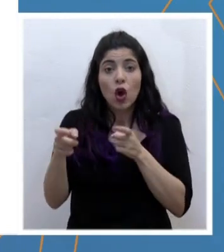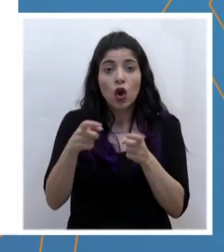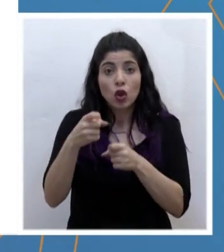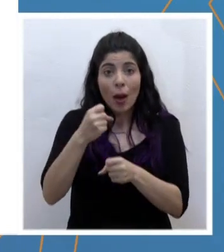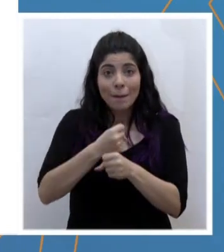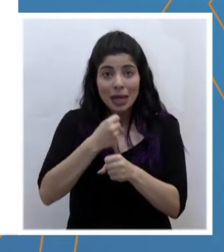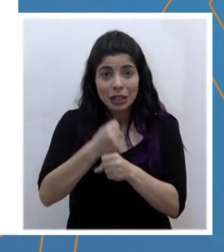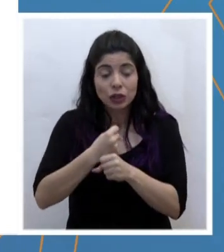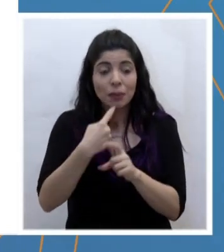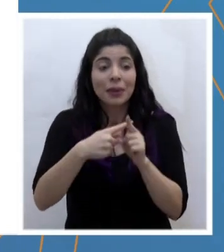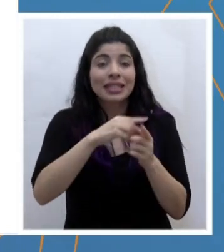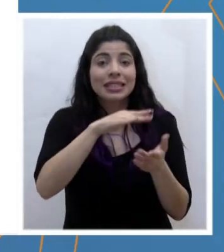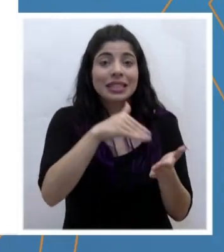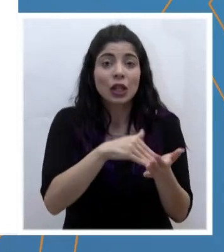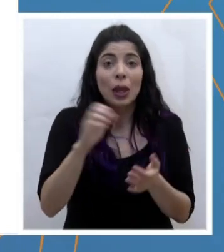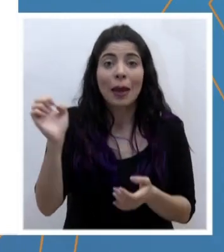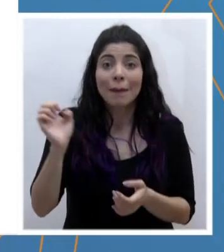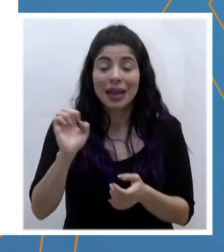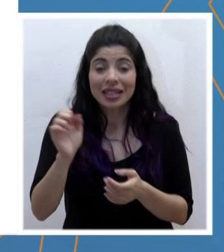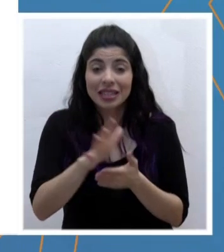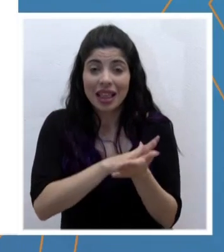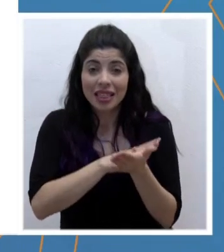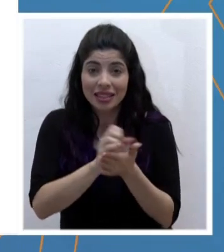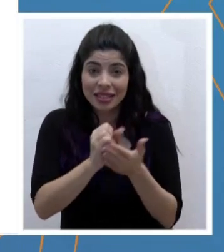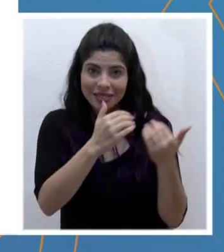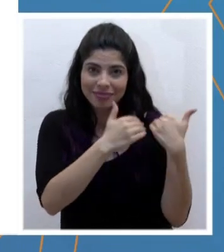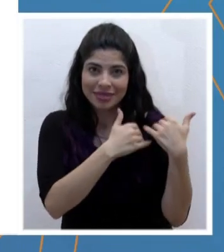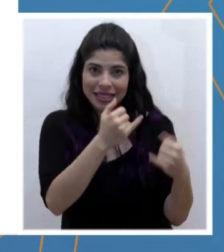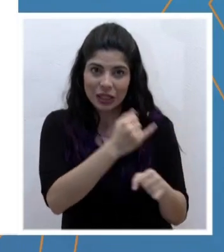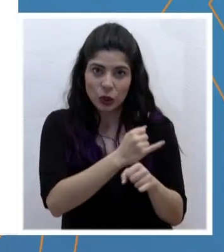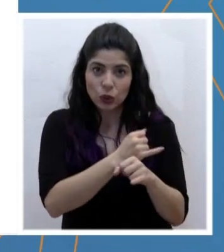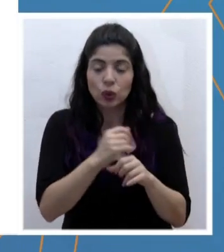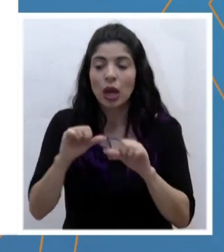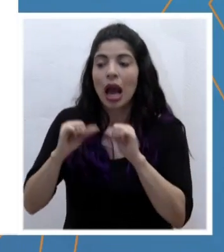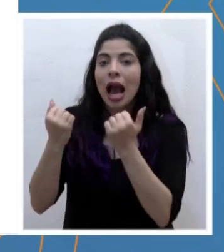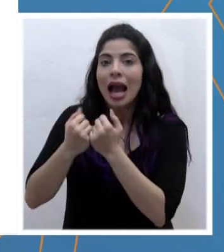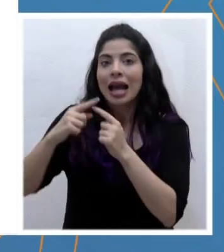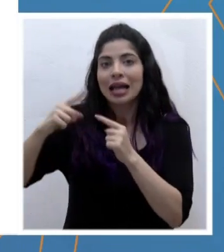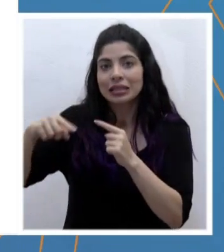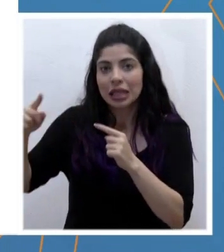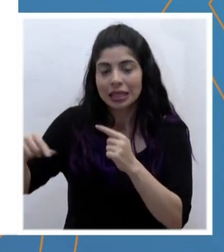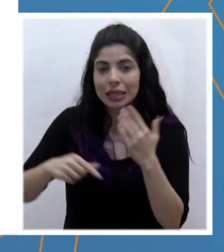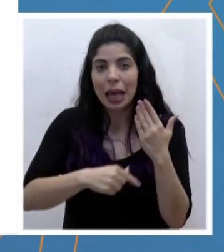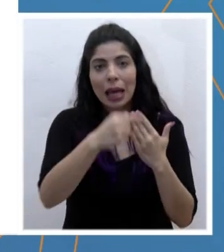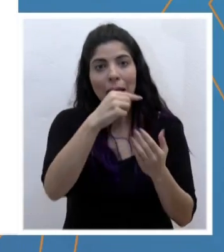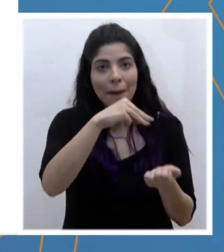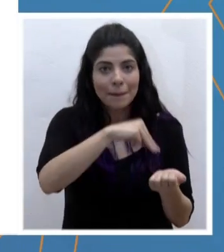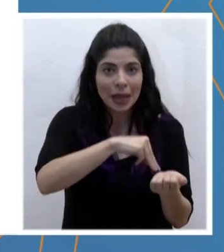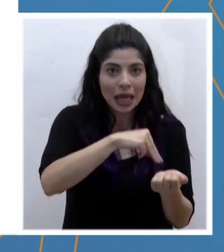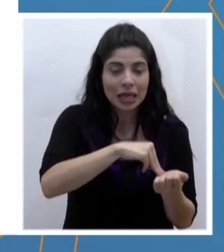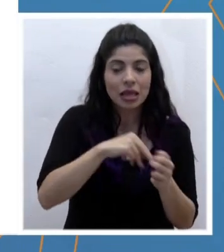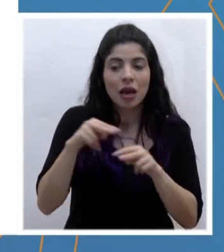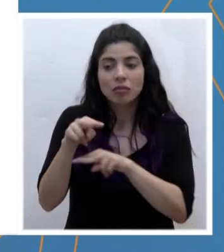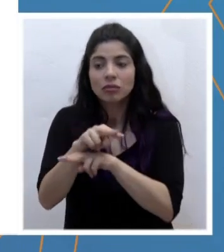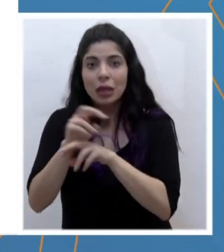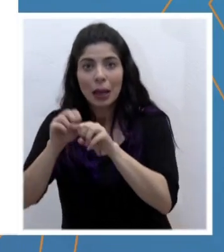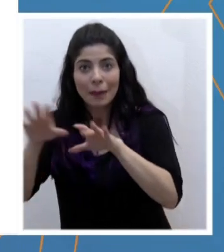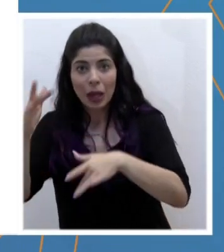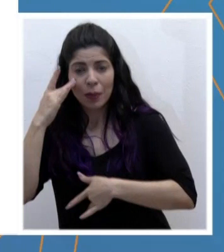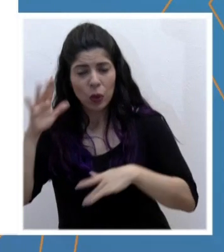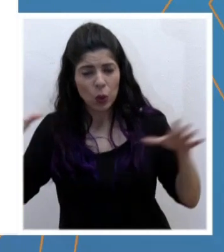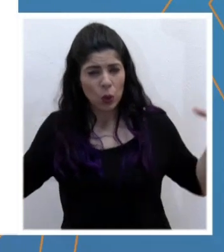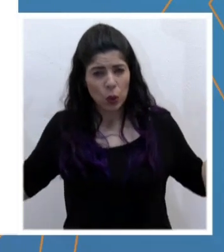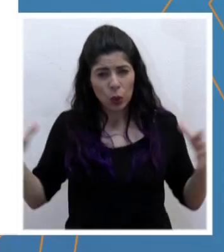Operaciones, a través del Centro de Emergencias y Desastres de la institución, el área de estadística de la gerencia médica, vigilancia epidemiológica,